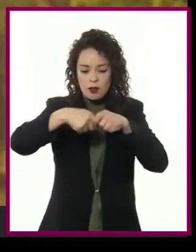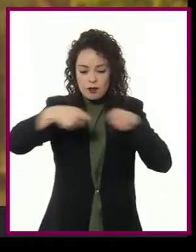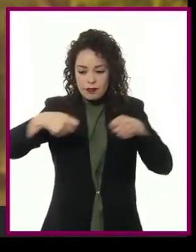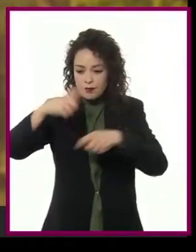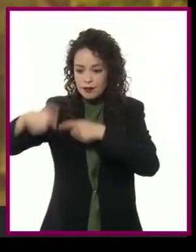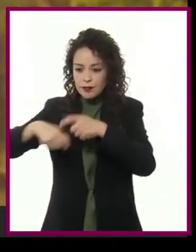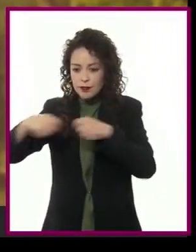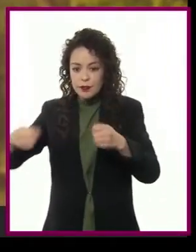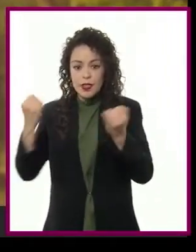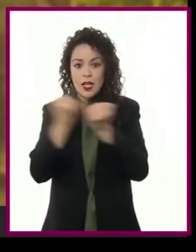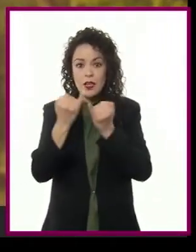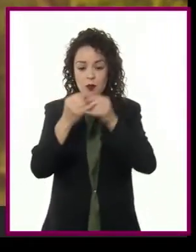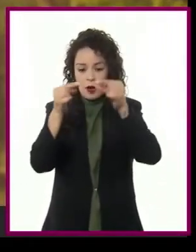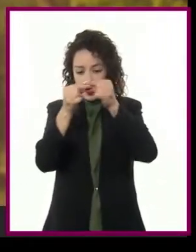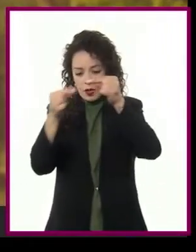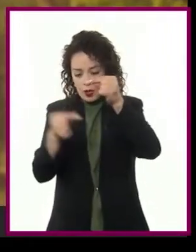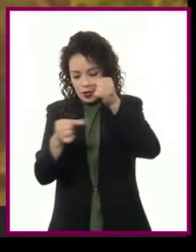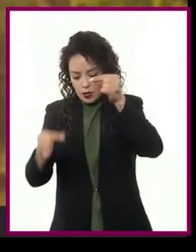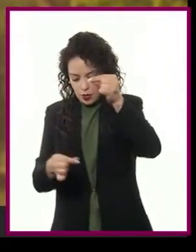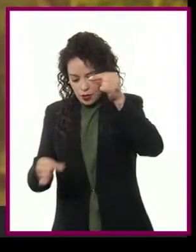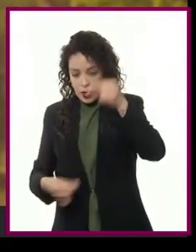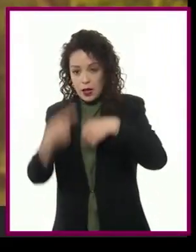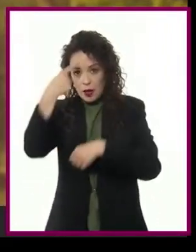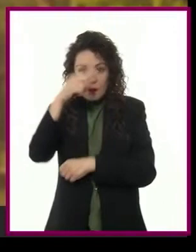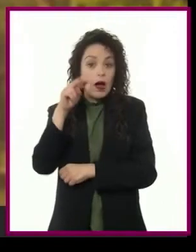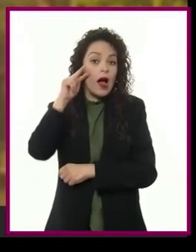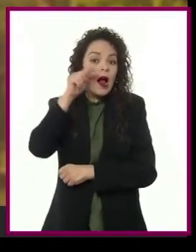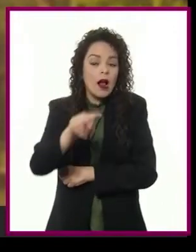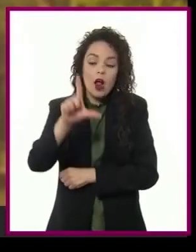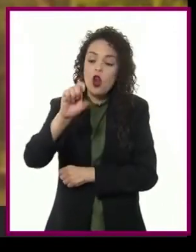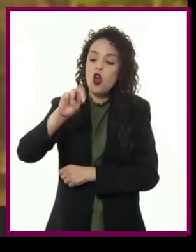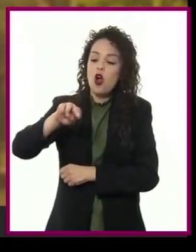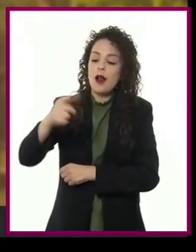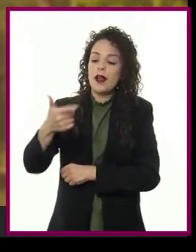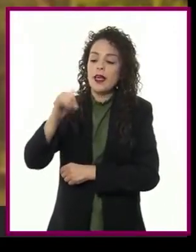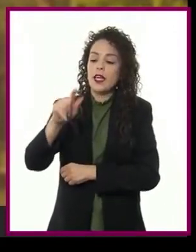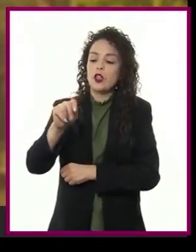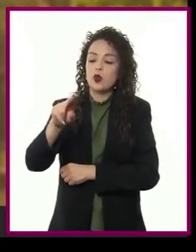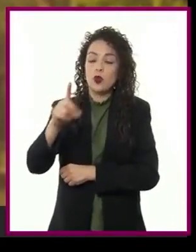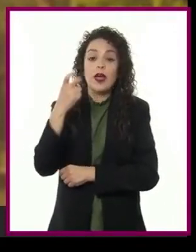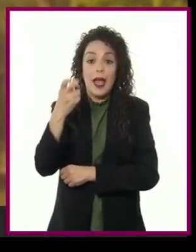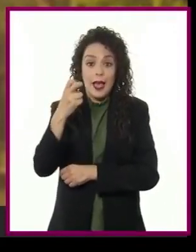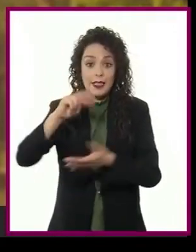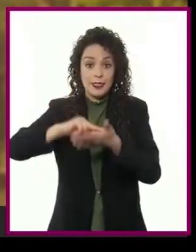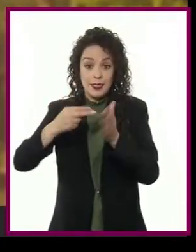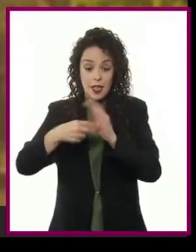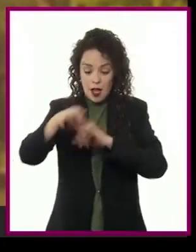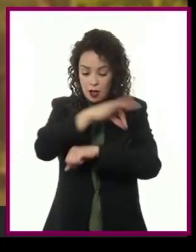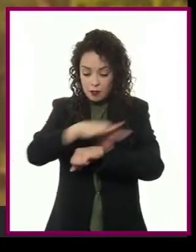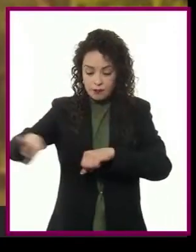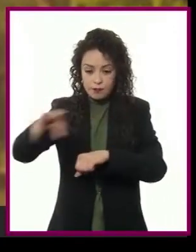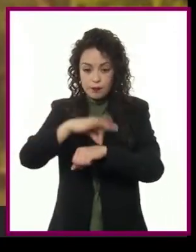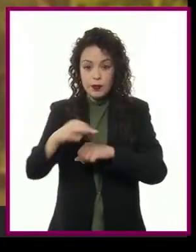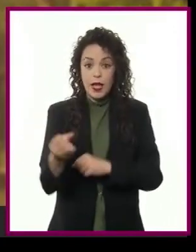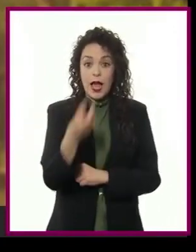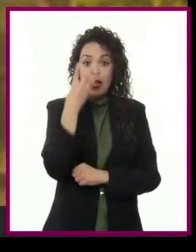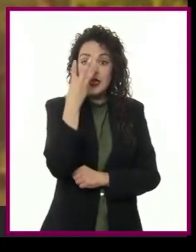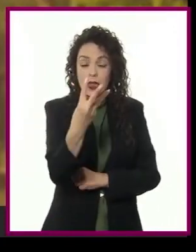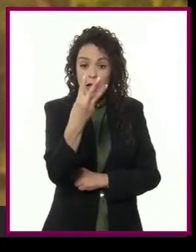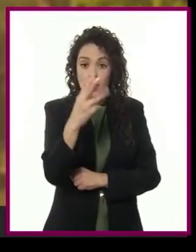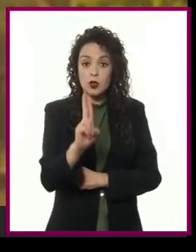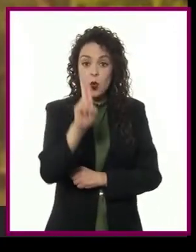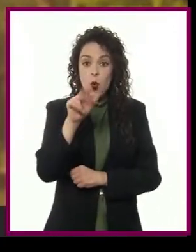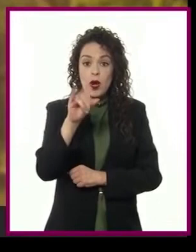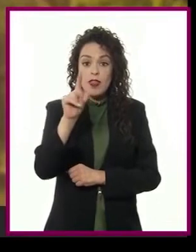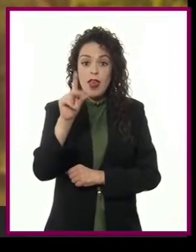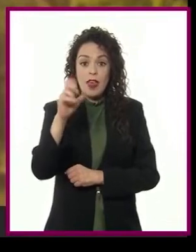medir longitudes. Con ella, el arquitecto marcaba 3 unidades en una pared y